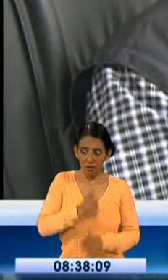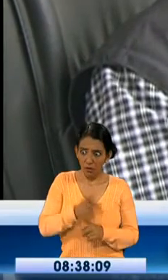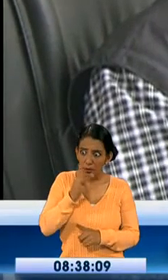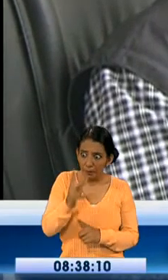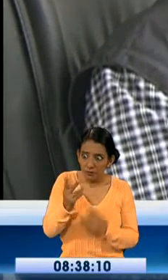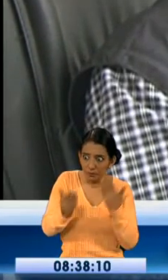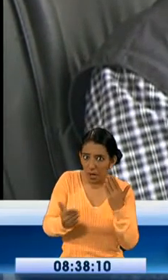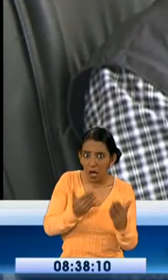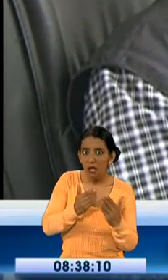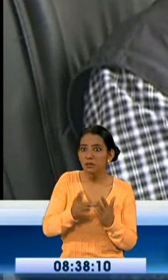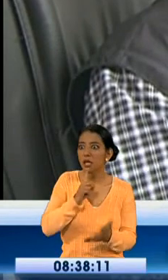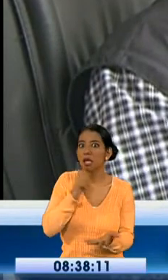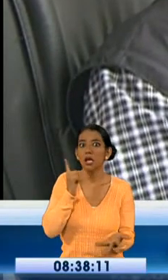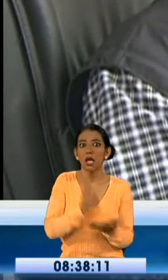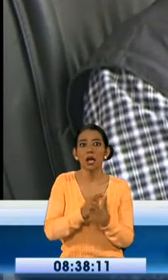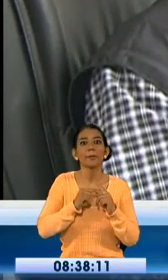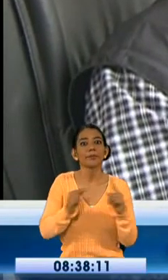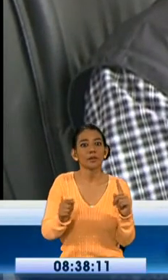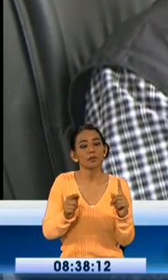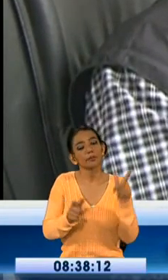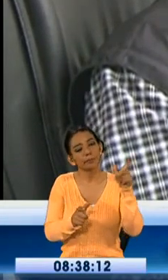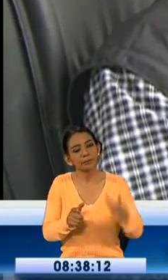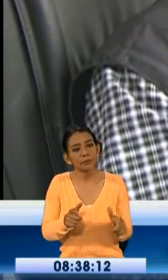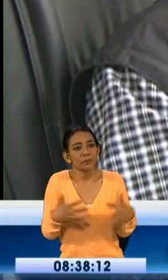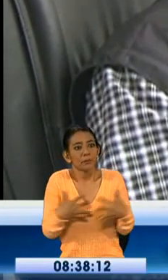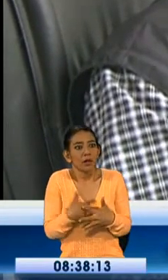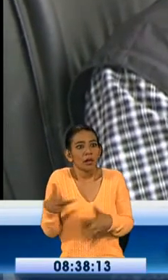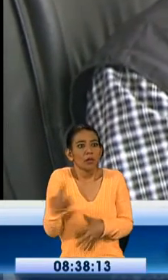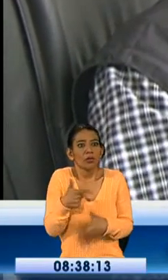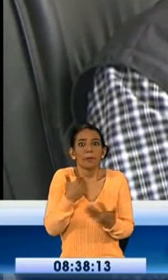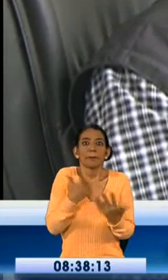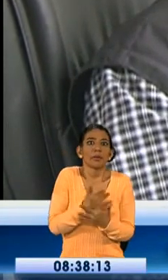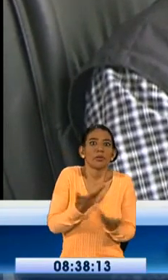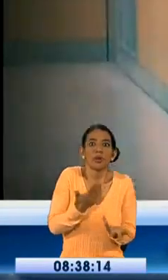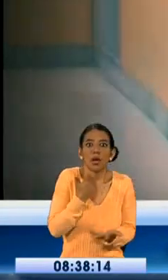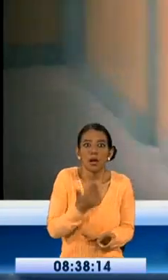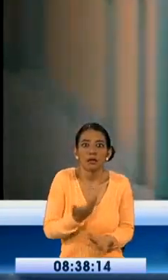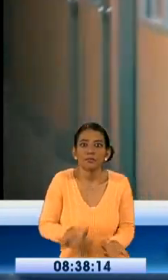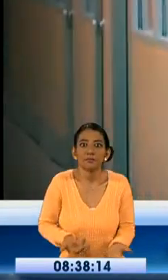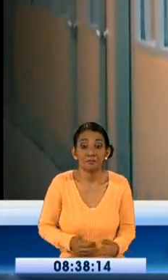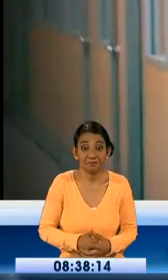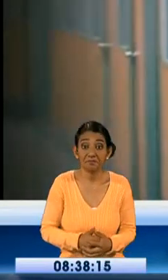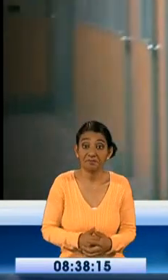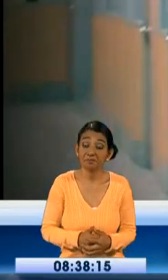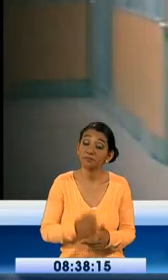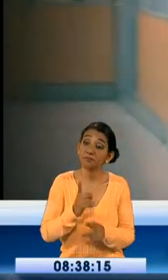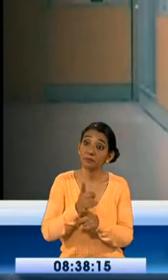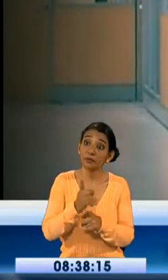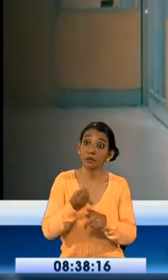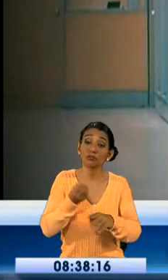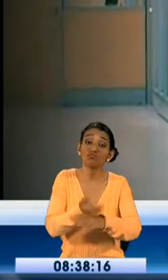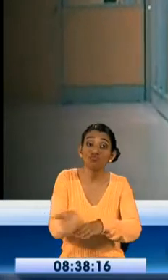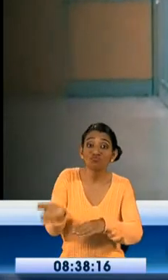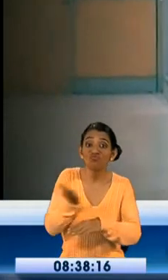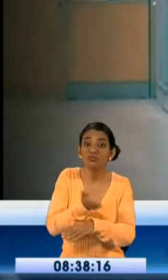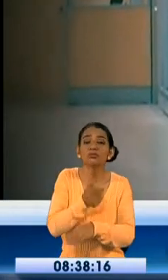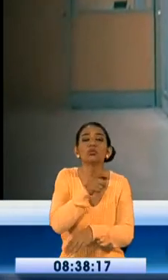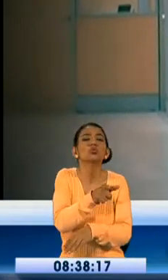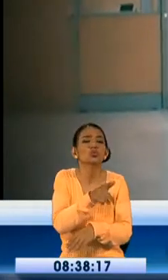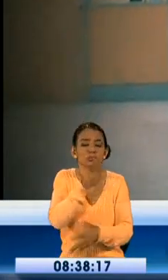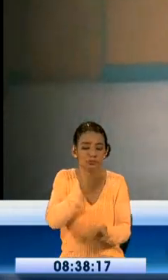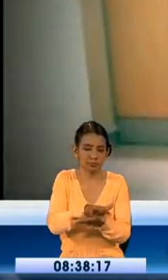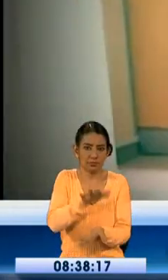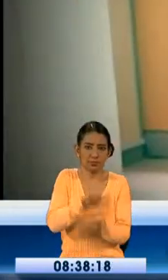y que efectivamente causan el temor, el miedo, la angustia en las víctimas. La recomendación en esos casos es tranquilizarse y